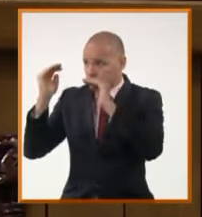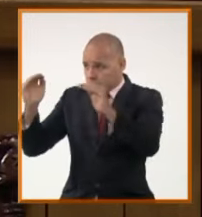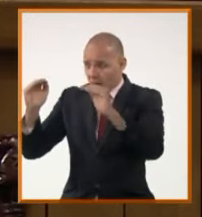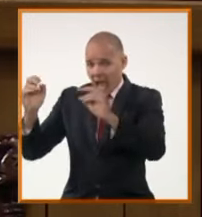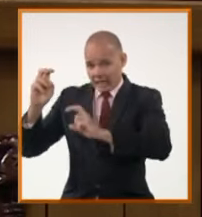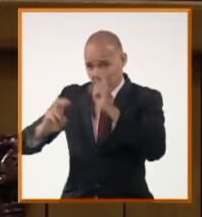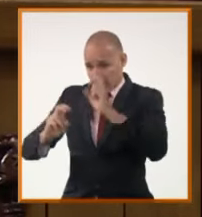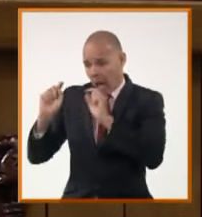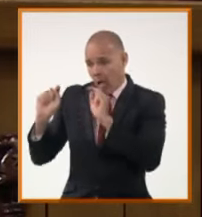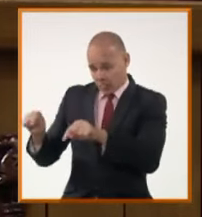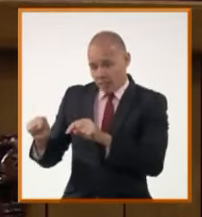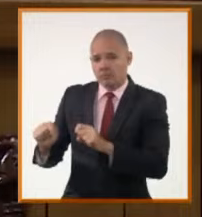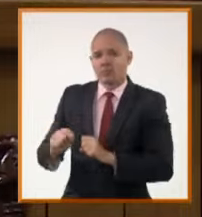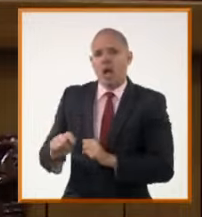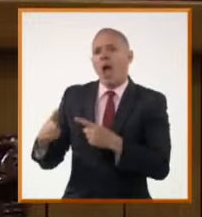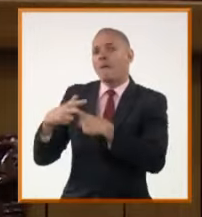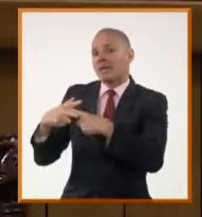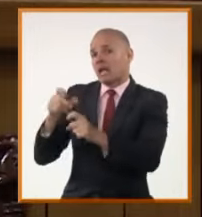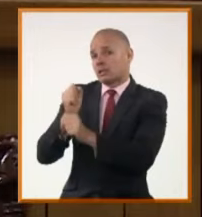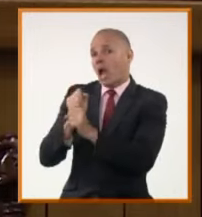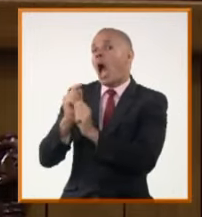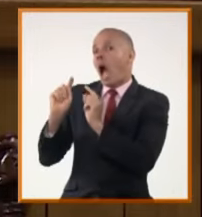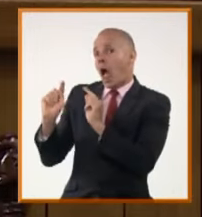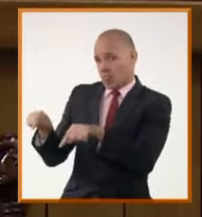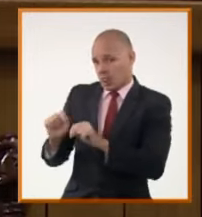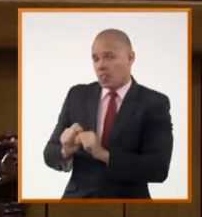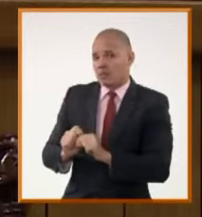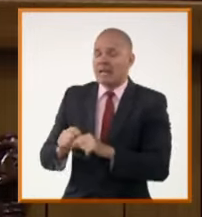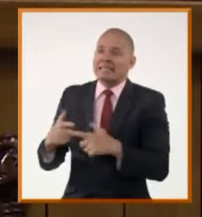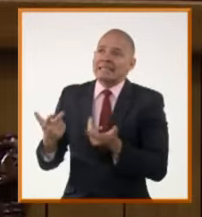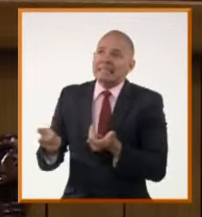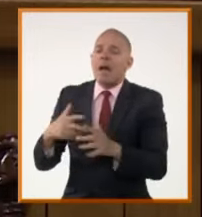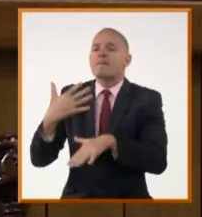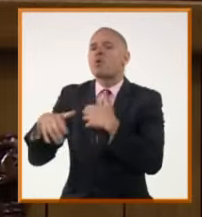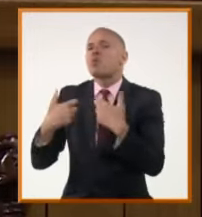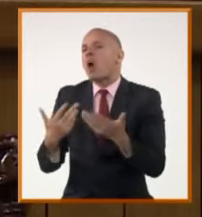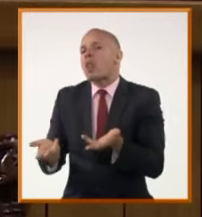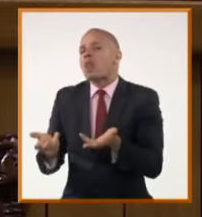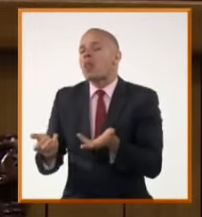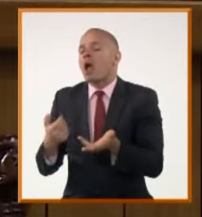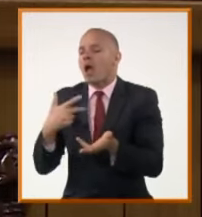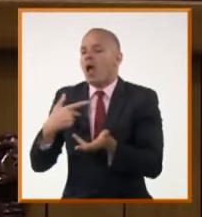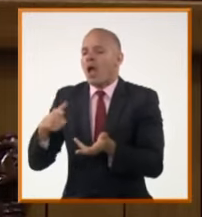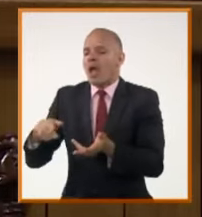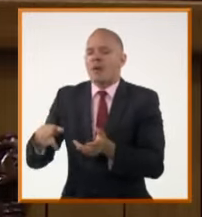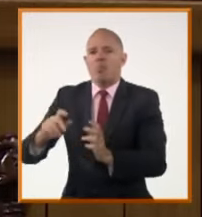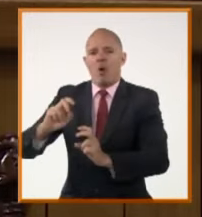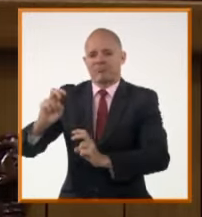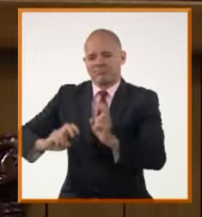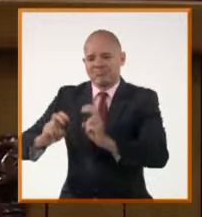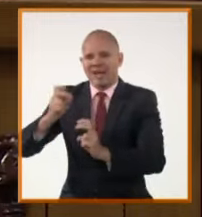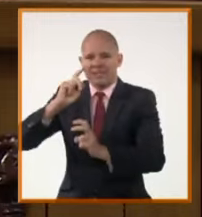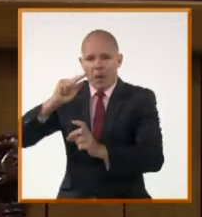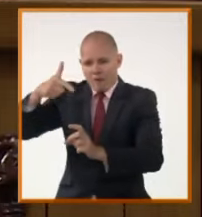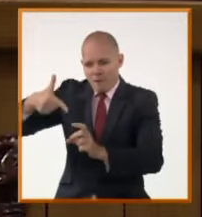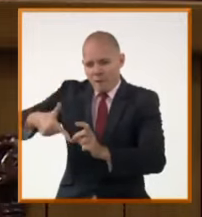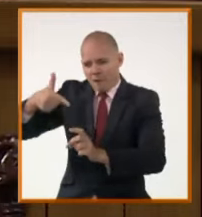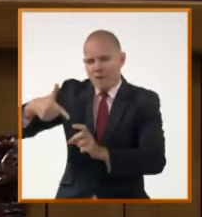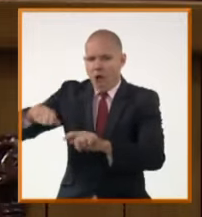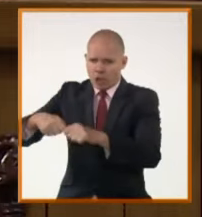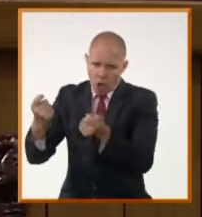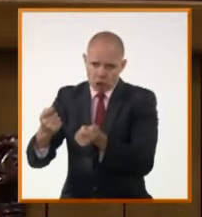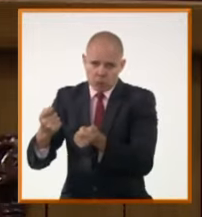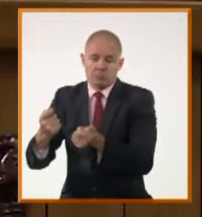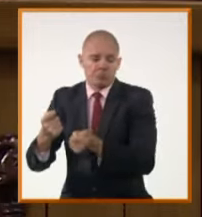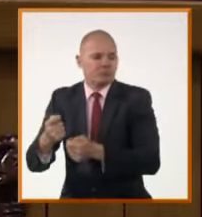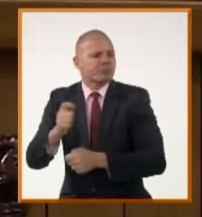que saben. Y tengo un equipo roto y no tengo piezas. Usted tiene MIPYMES, quien sea. Usted tiene financiamiento. Bueno,